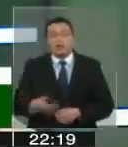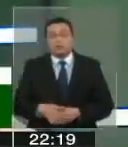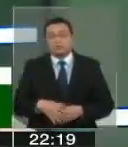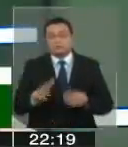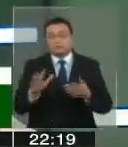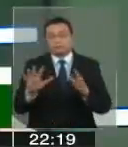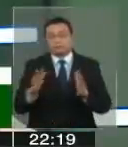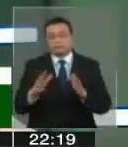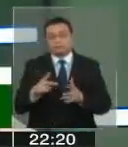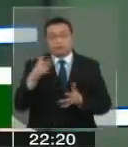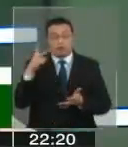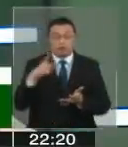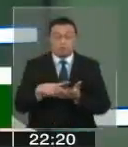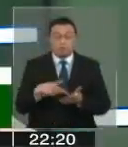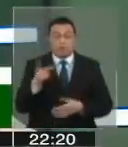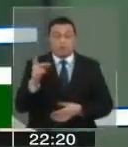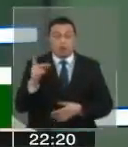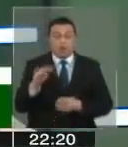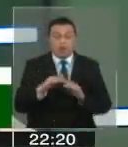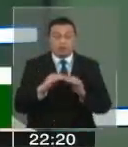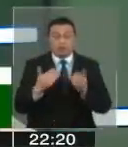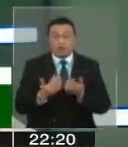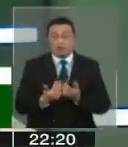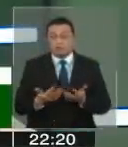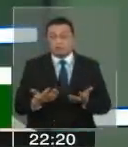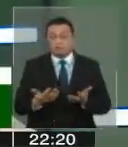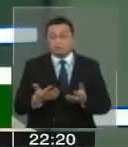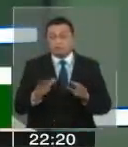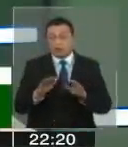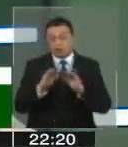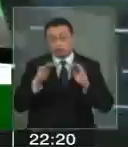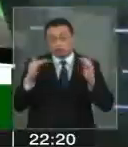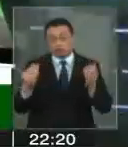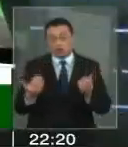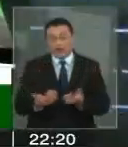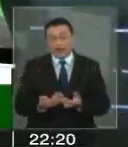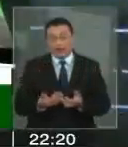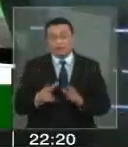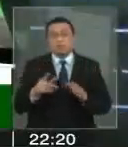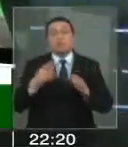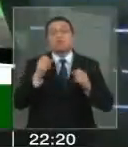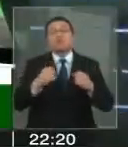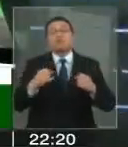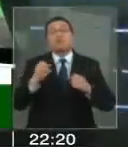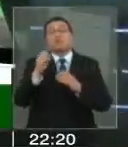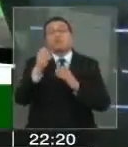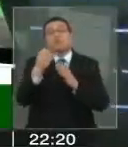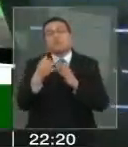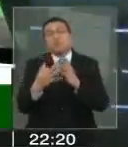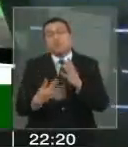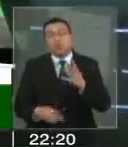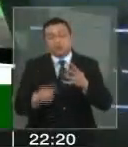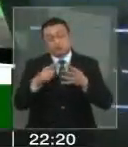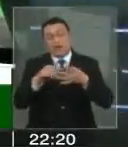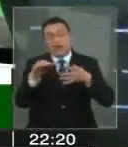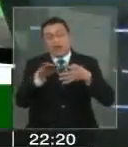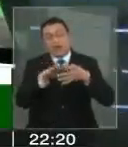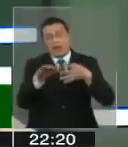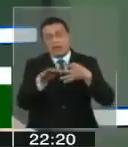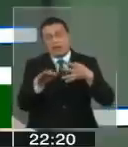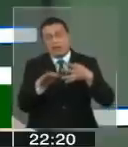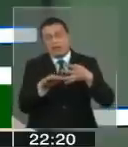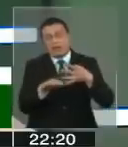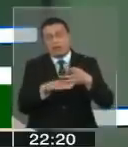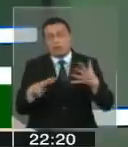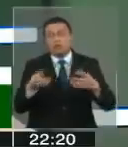Yo creo que unos $2,000 en total. Chuta. En total, porque hay varias etapas en el diagnóstico. Como no